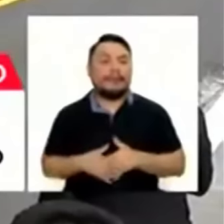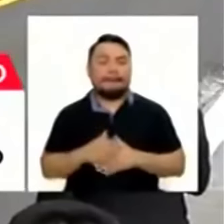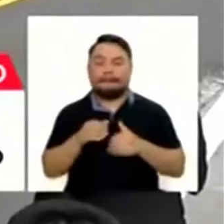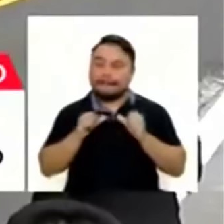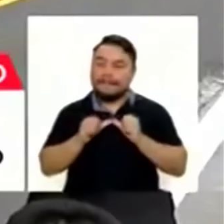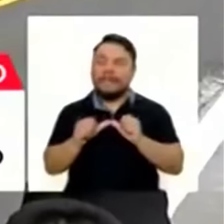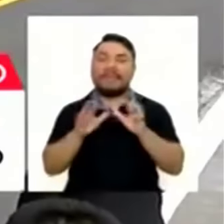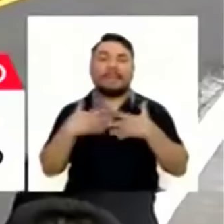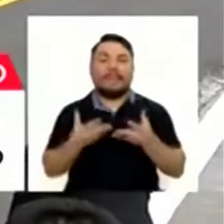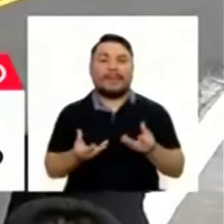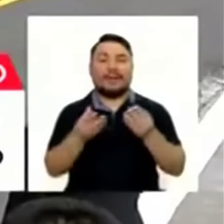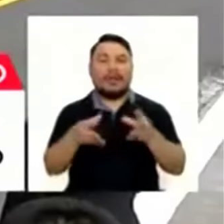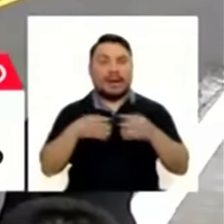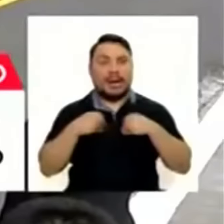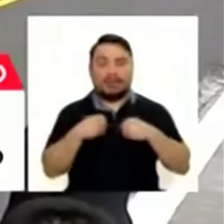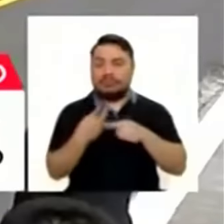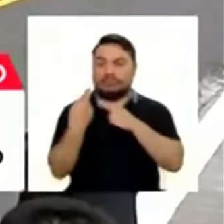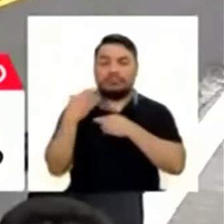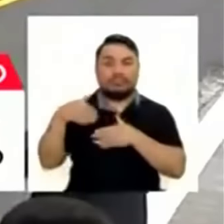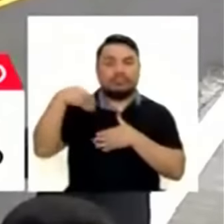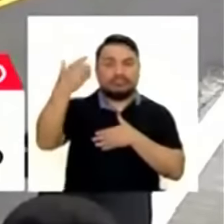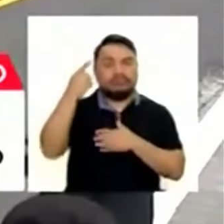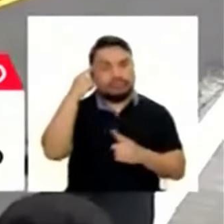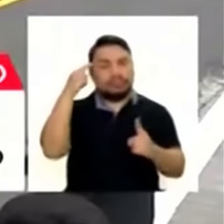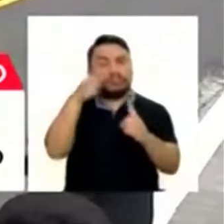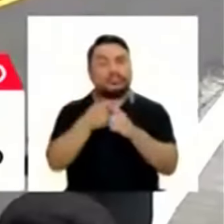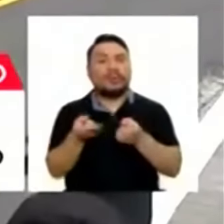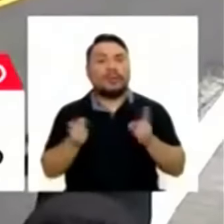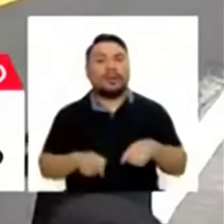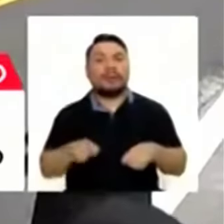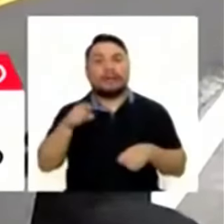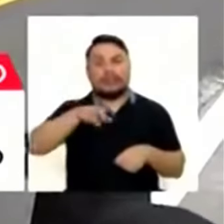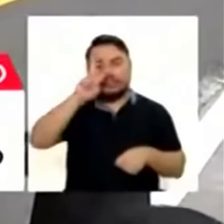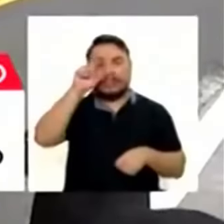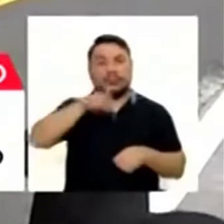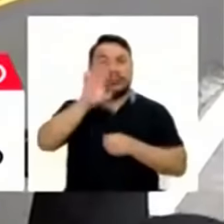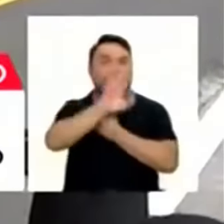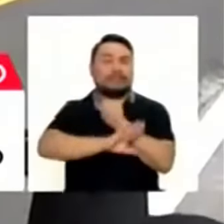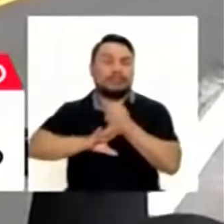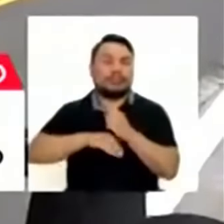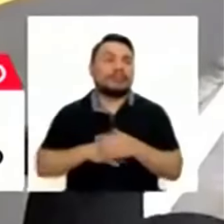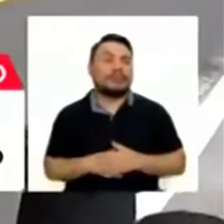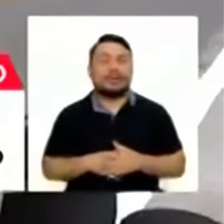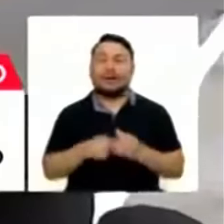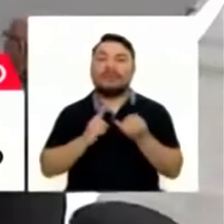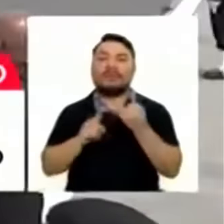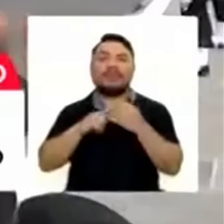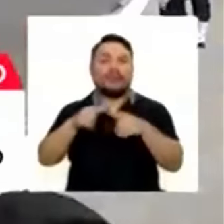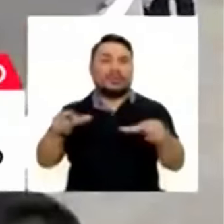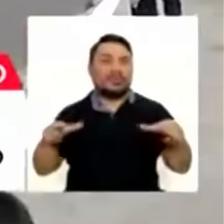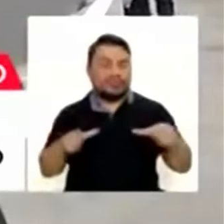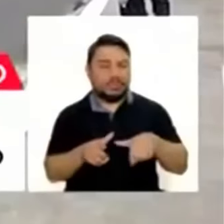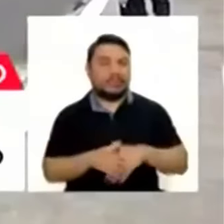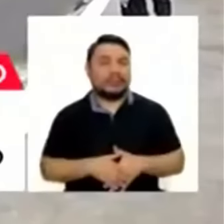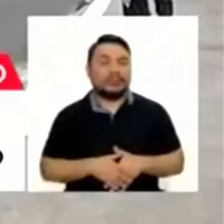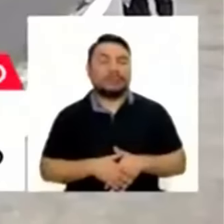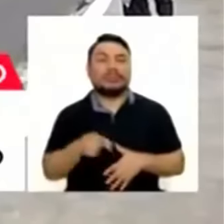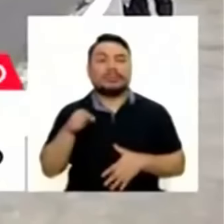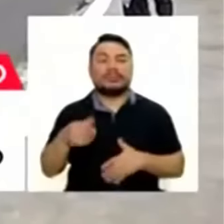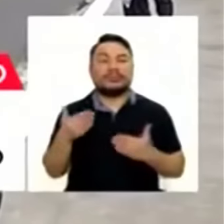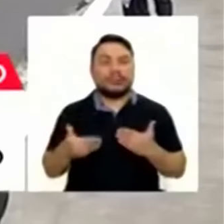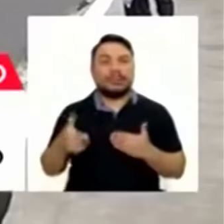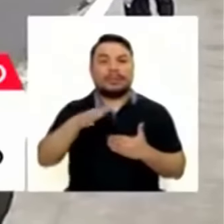constantemente para asumir con renovado impulso las misiones que la defensa nacional le asigne para actuar en todo terreno y salir victoriosos en